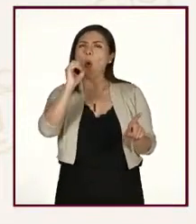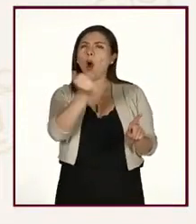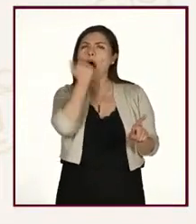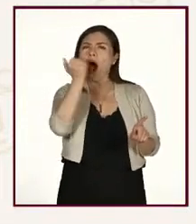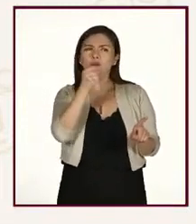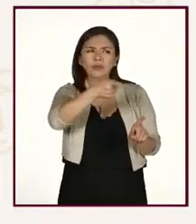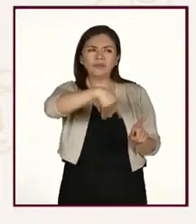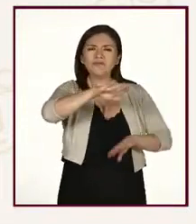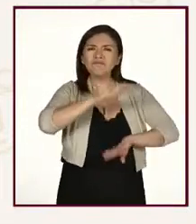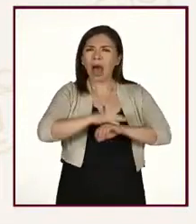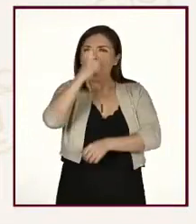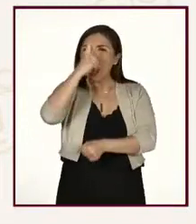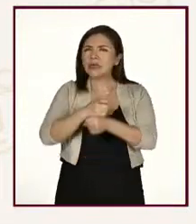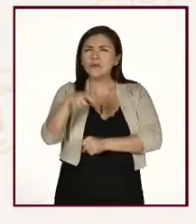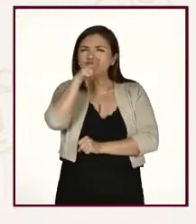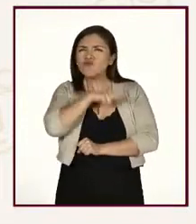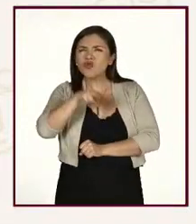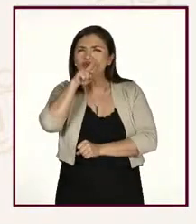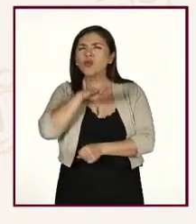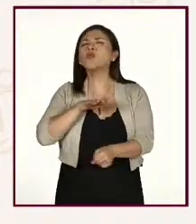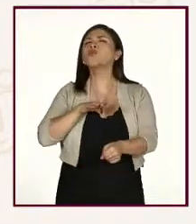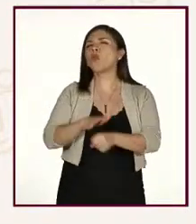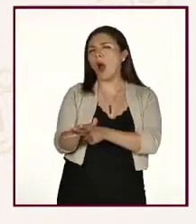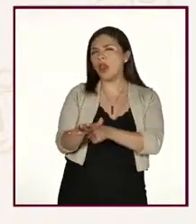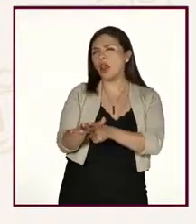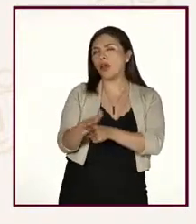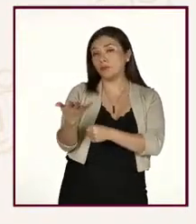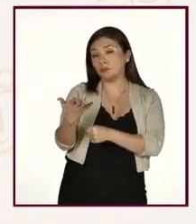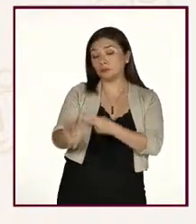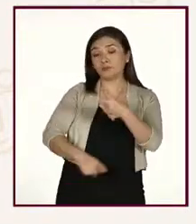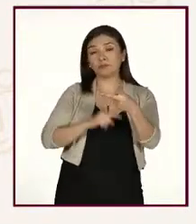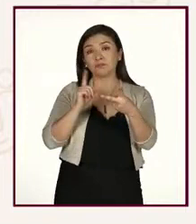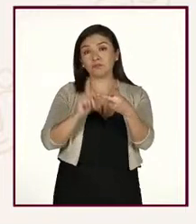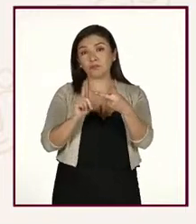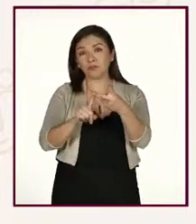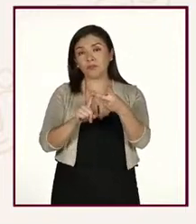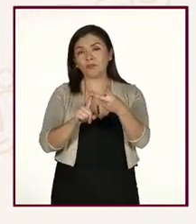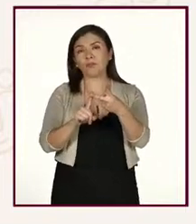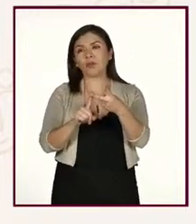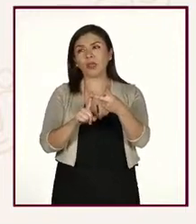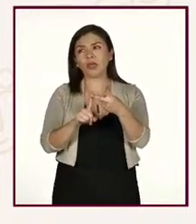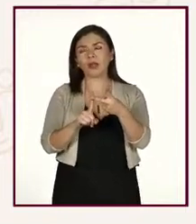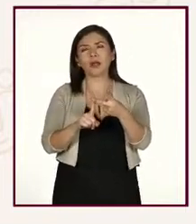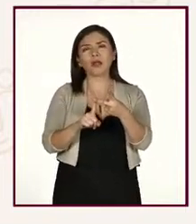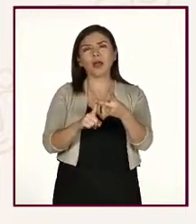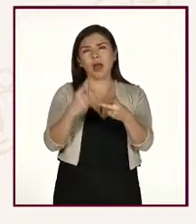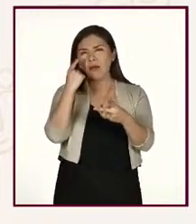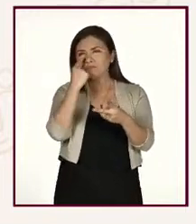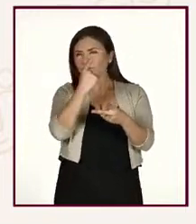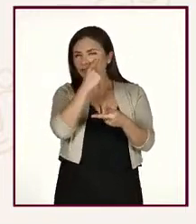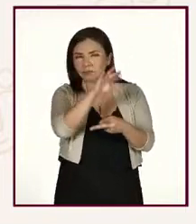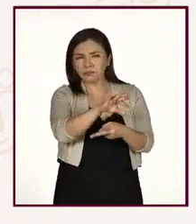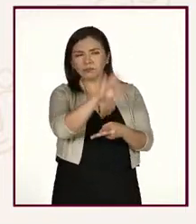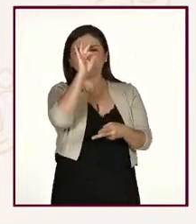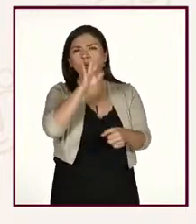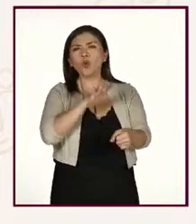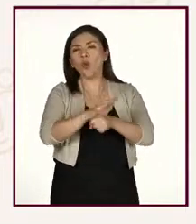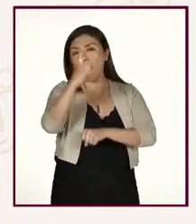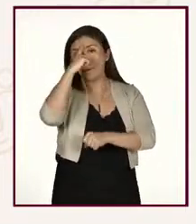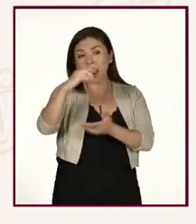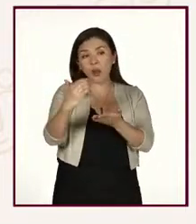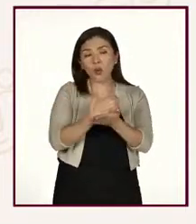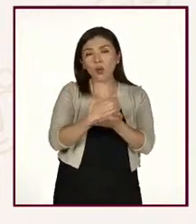mayor frecuencia? La primera pregunta. ¿Cuál es la primera elección de tratamiento para